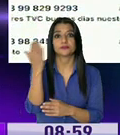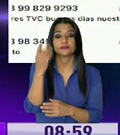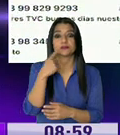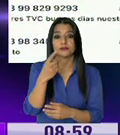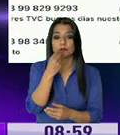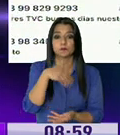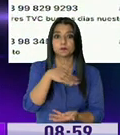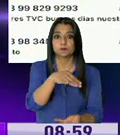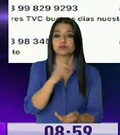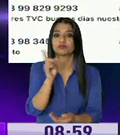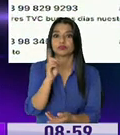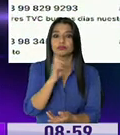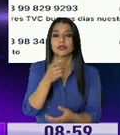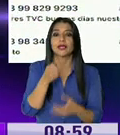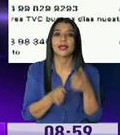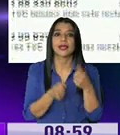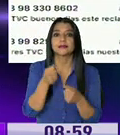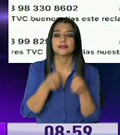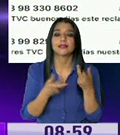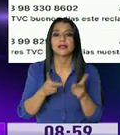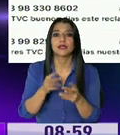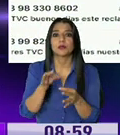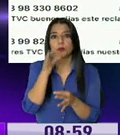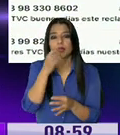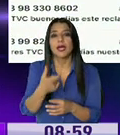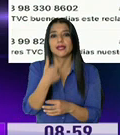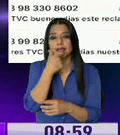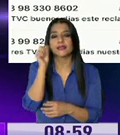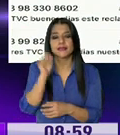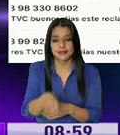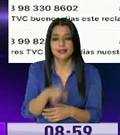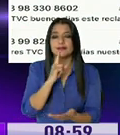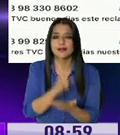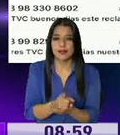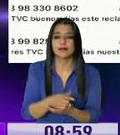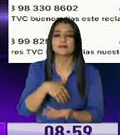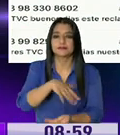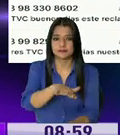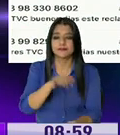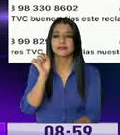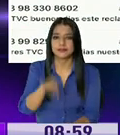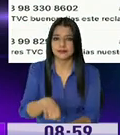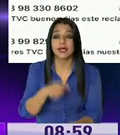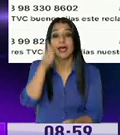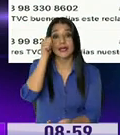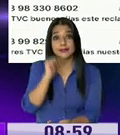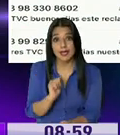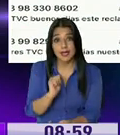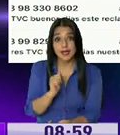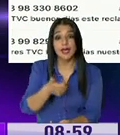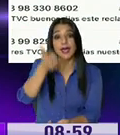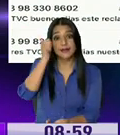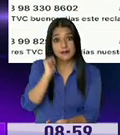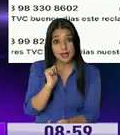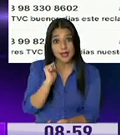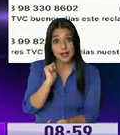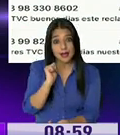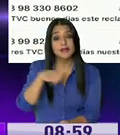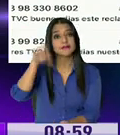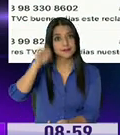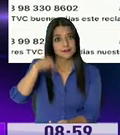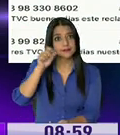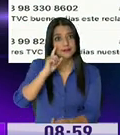comida, pero no es así, son leches y galletas. Eso es, kits y galletas. Sí, a ver, ayer